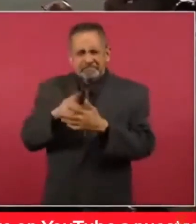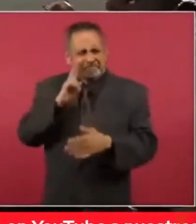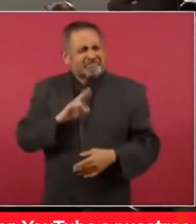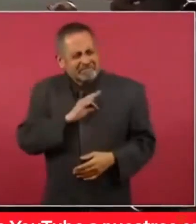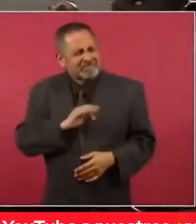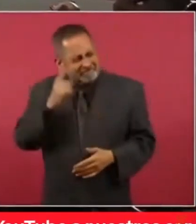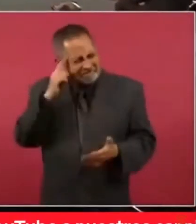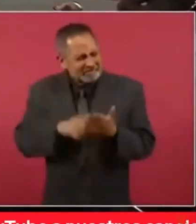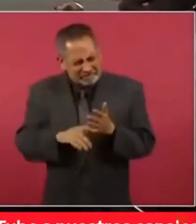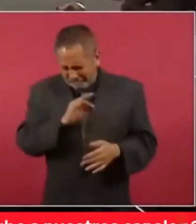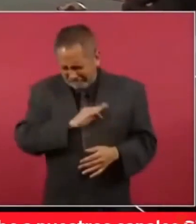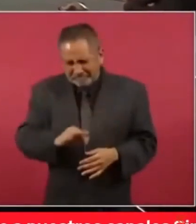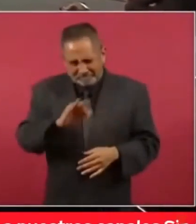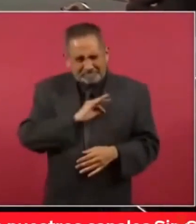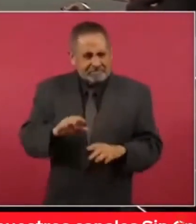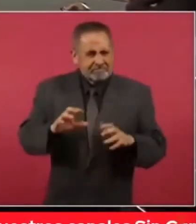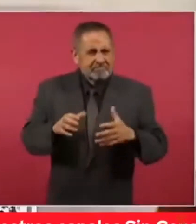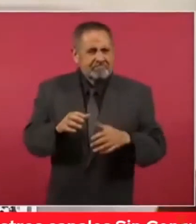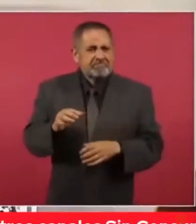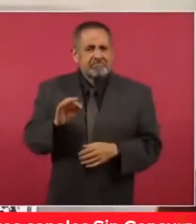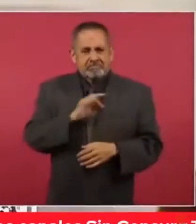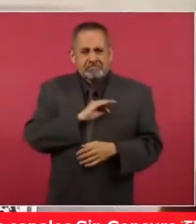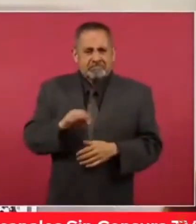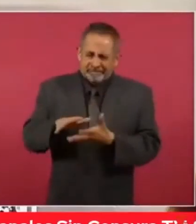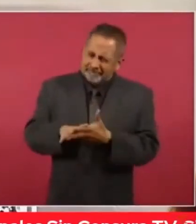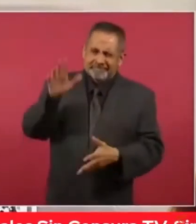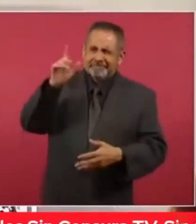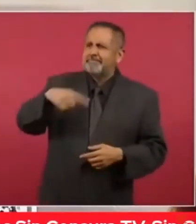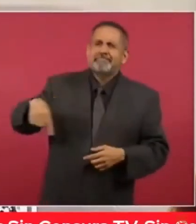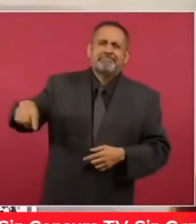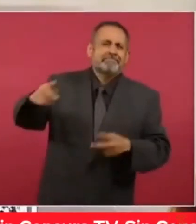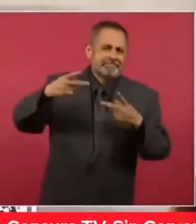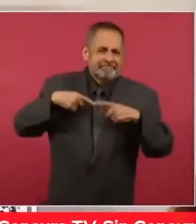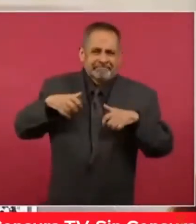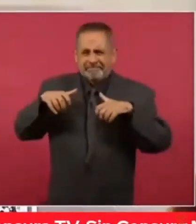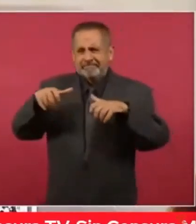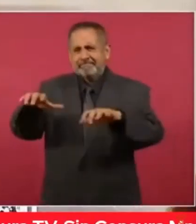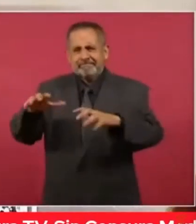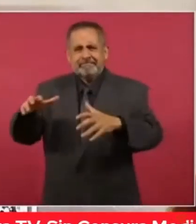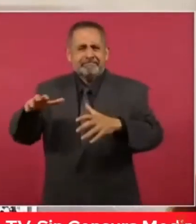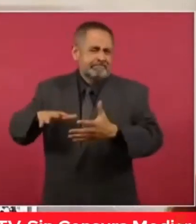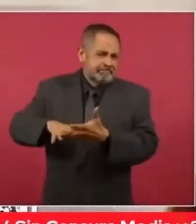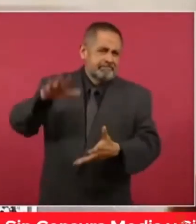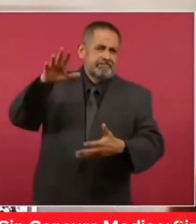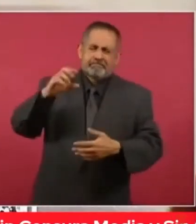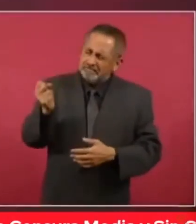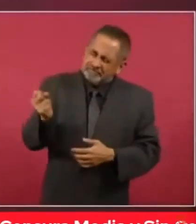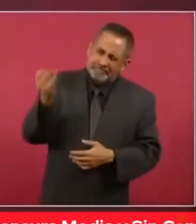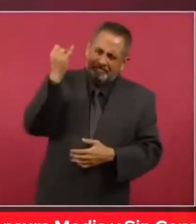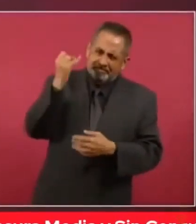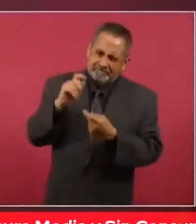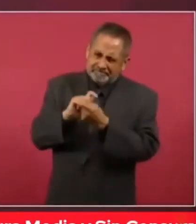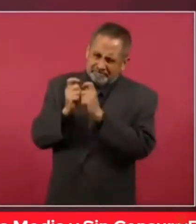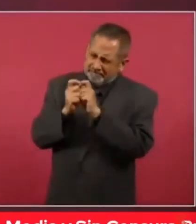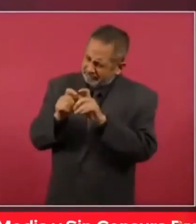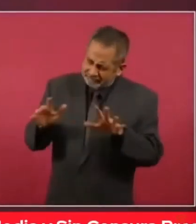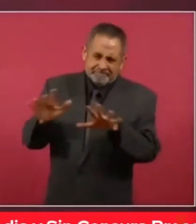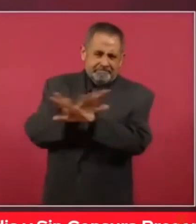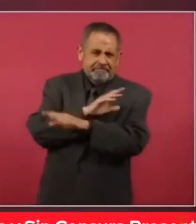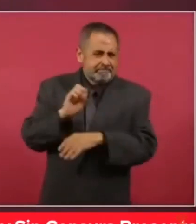puede. Sí se puede. La mayoría del pueblo está a favor de la transformación.